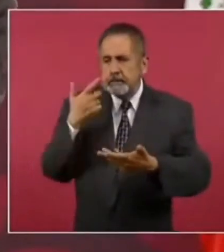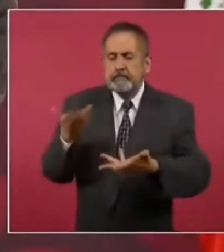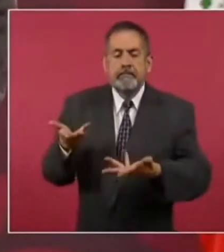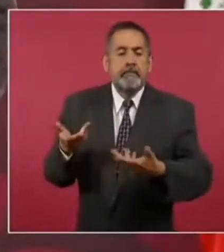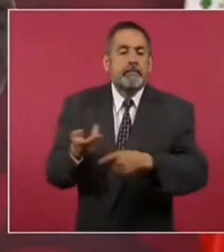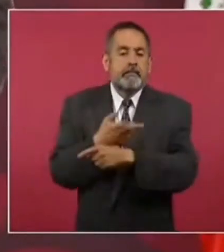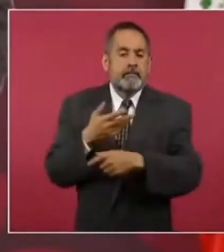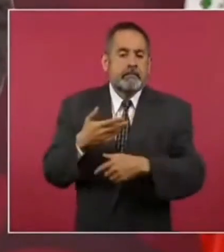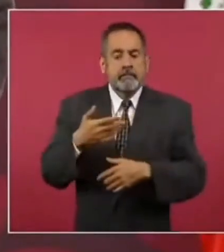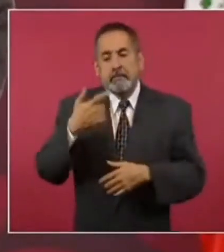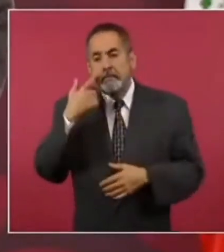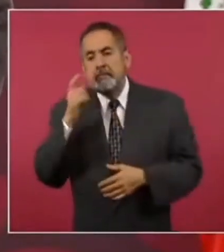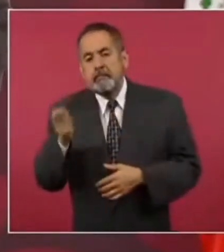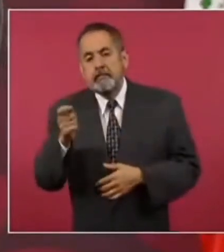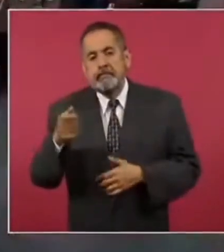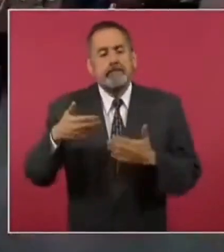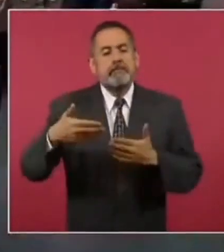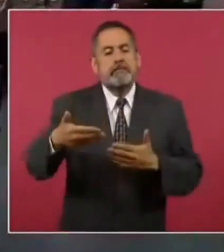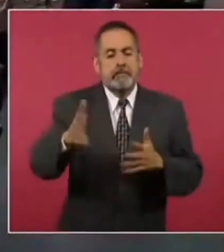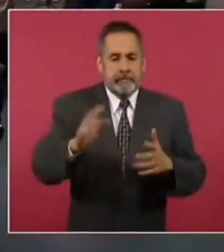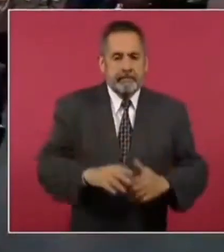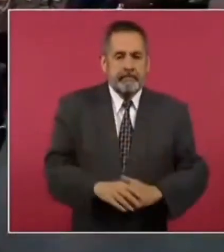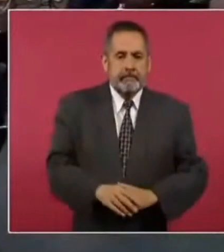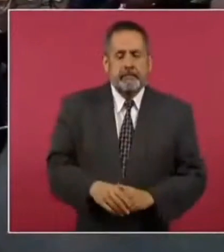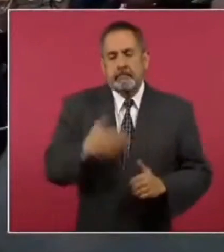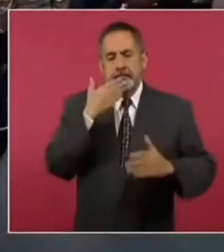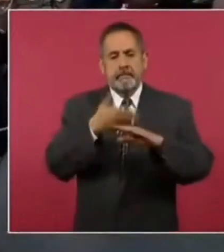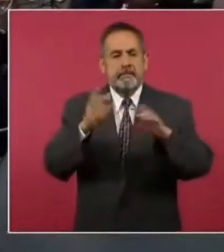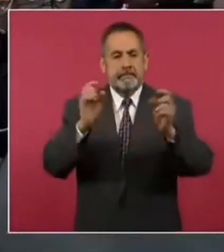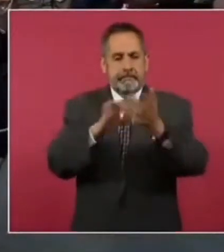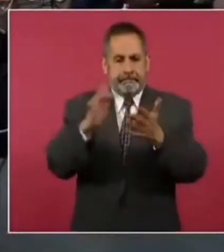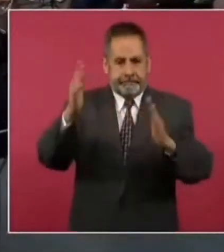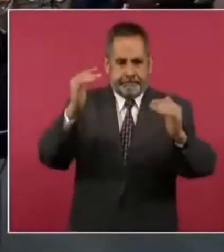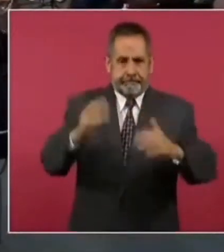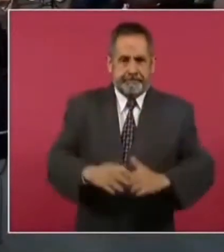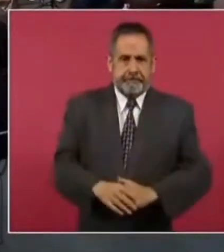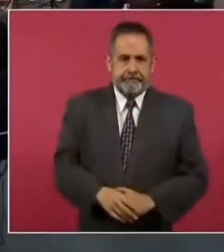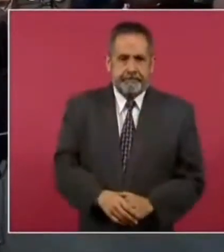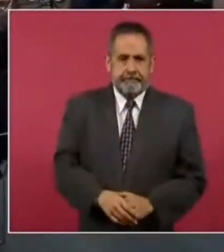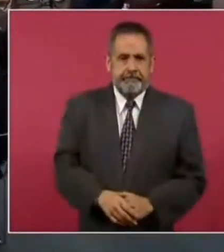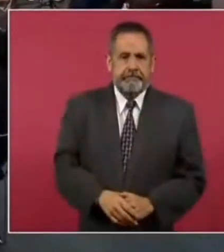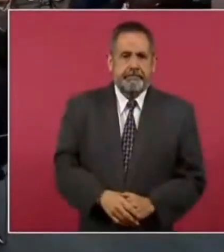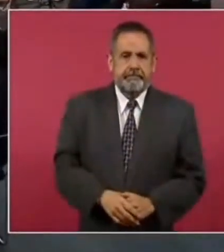seguimiento al proceso muy bien muchas gracias